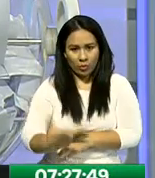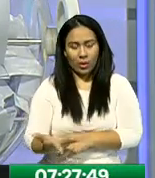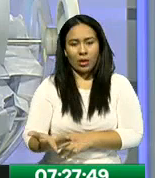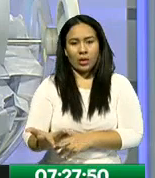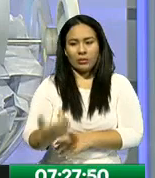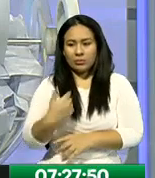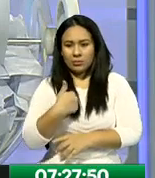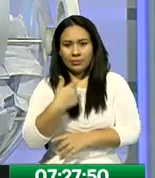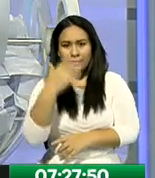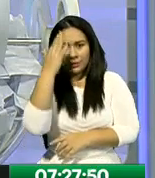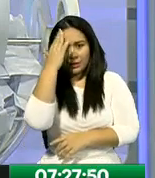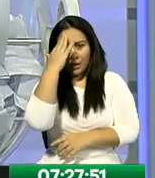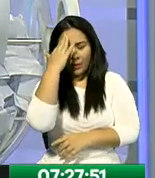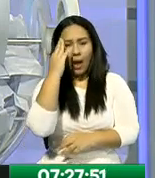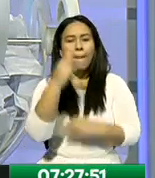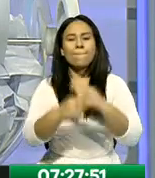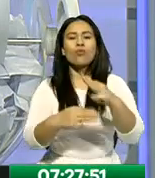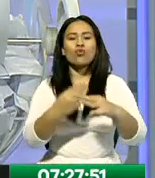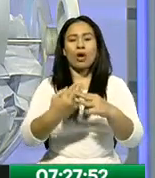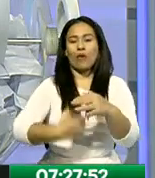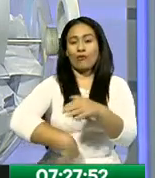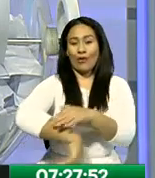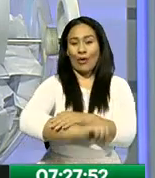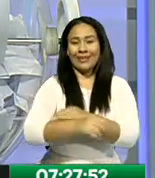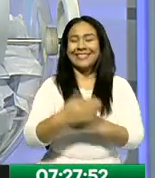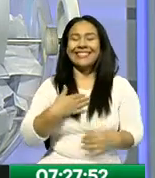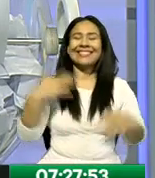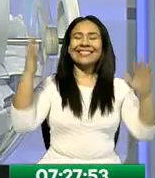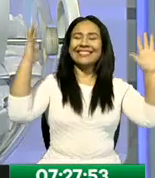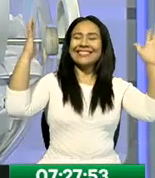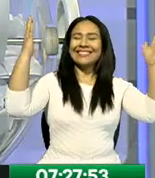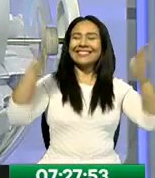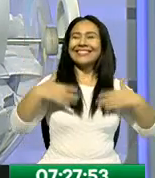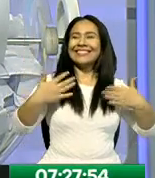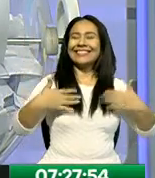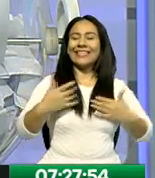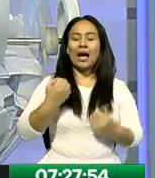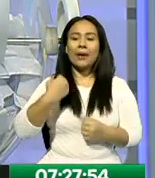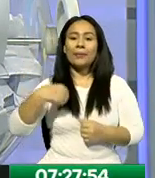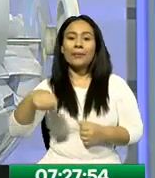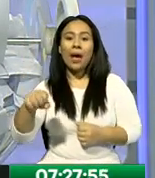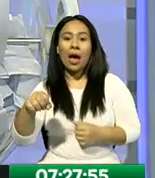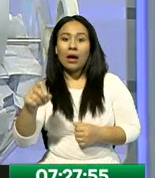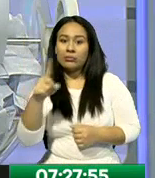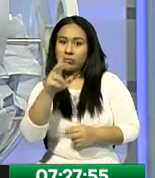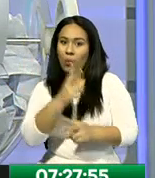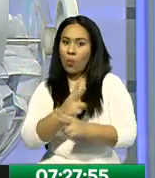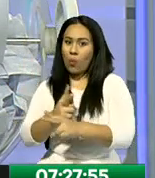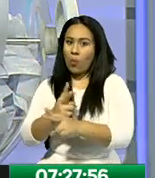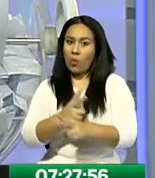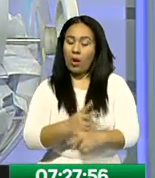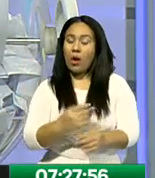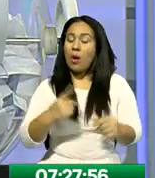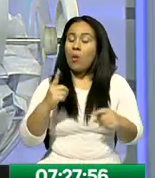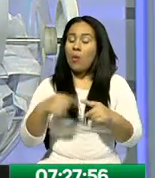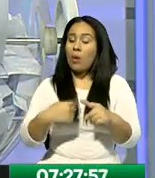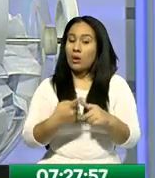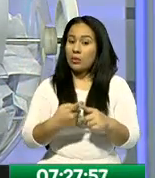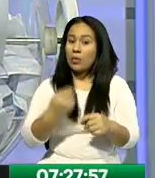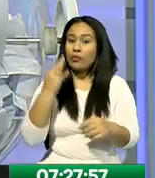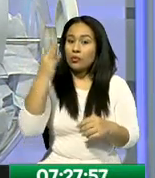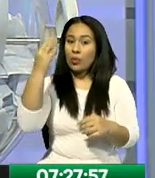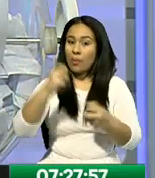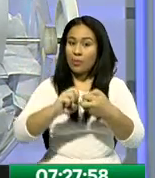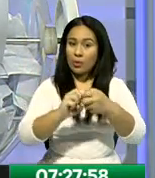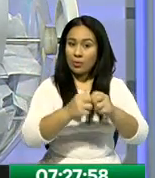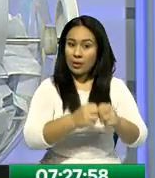de repente hay partidos del Mundial, si se va a celebrar, hacerlo de una manera mesurada para evitar contratiempos. Ustedes continúan con más información,